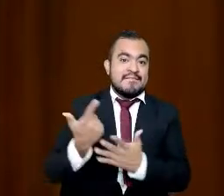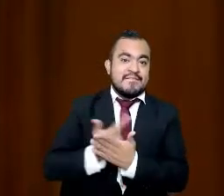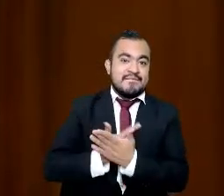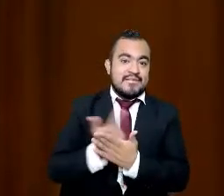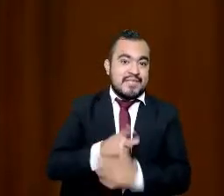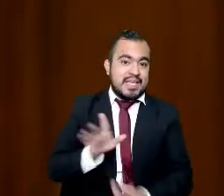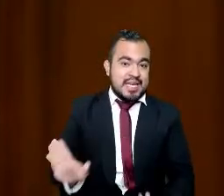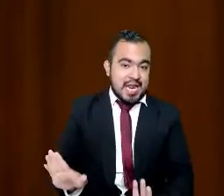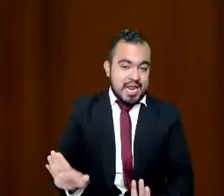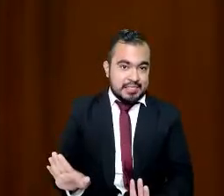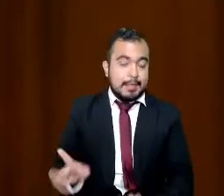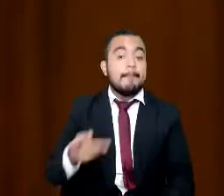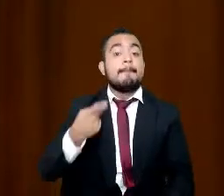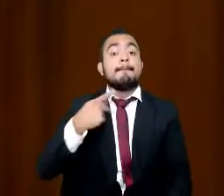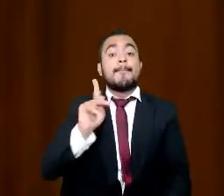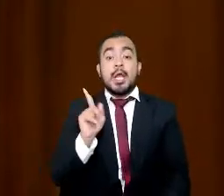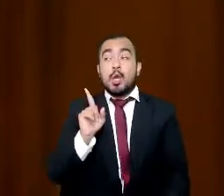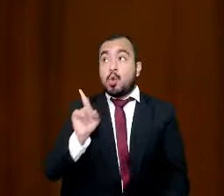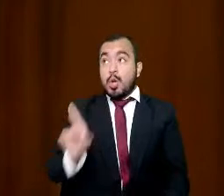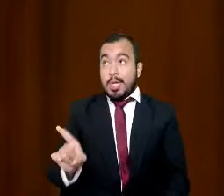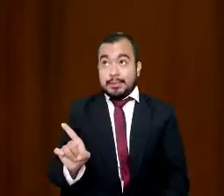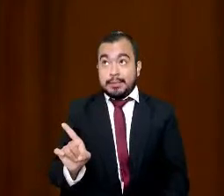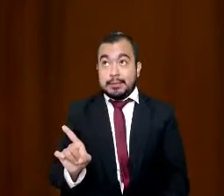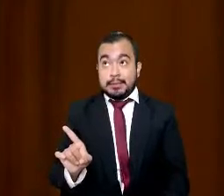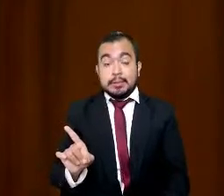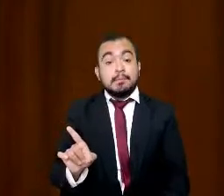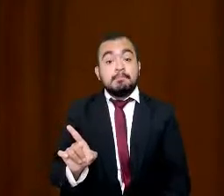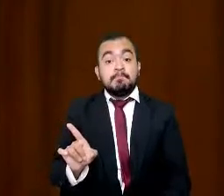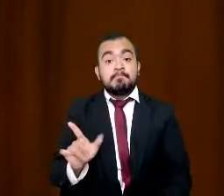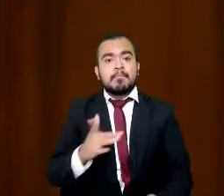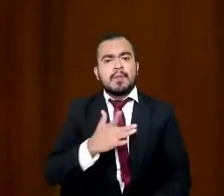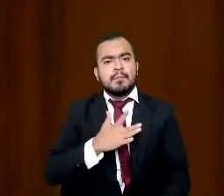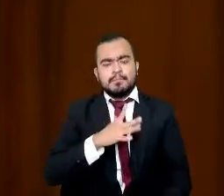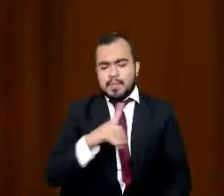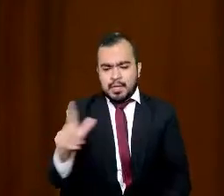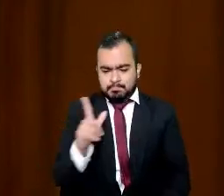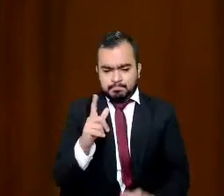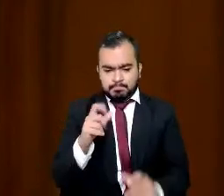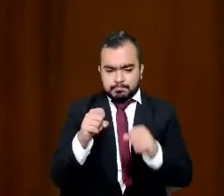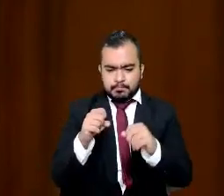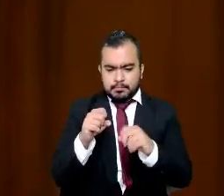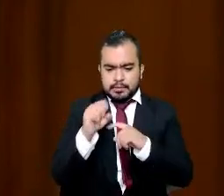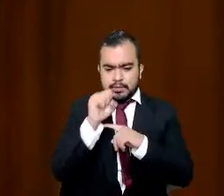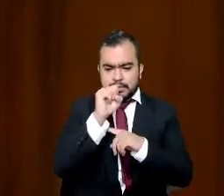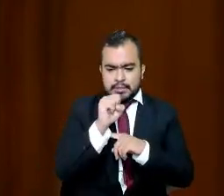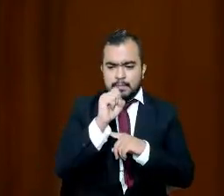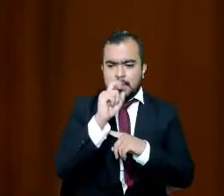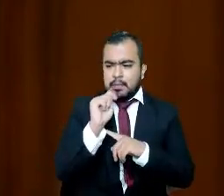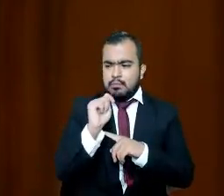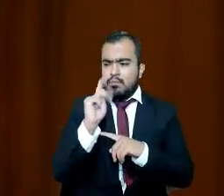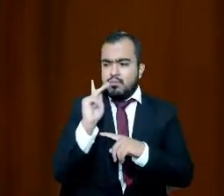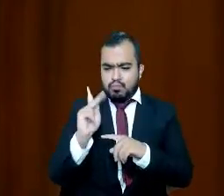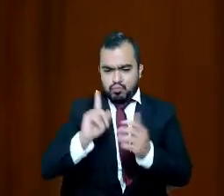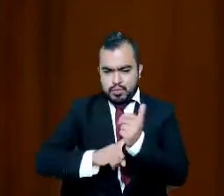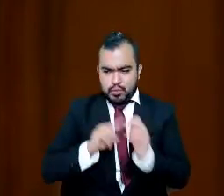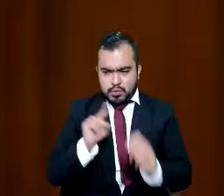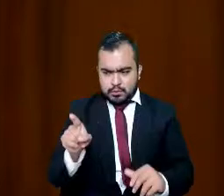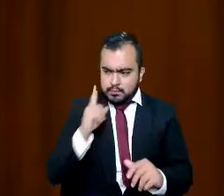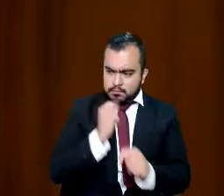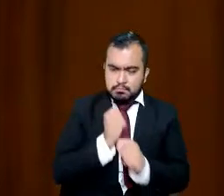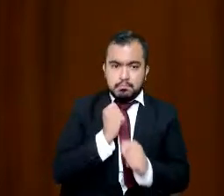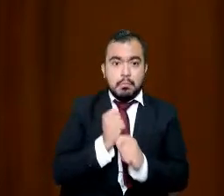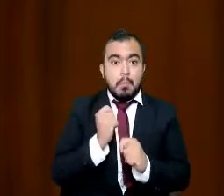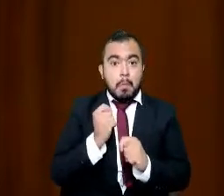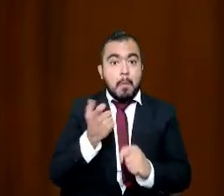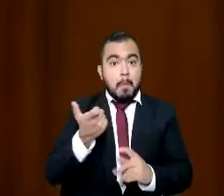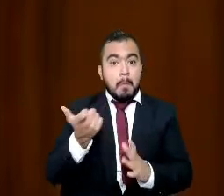seguro, con el sentido social que se ha impreso al sistema de transporte público, yo creo que va a ser una tarifa muy competitiva y